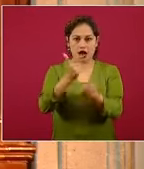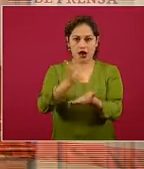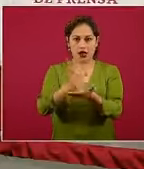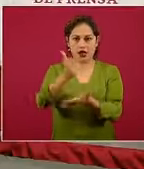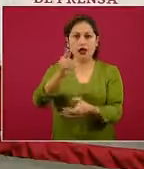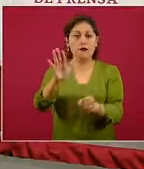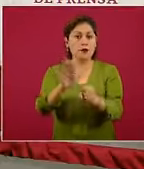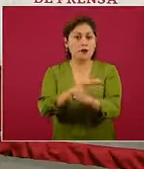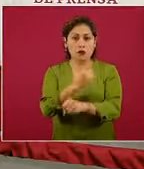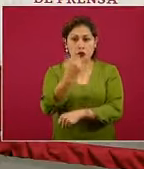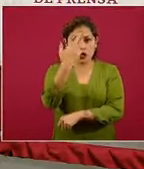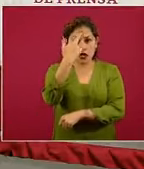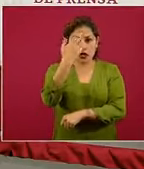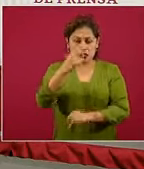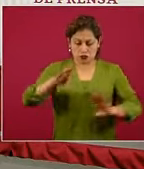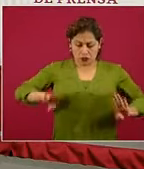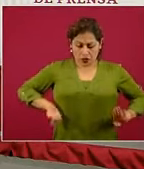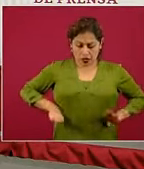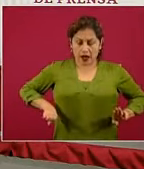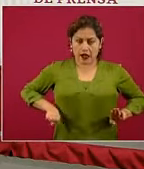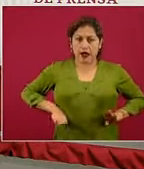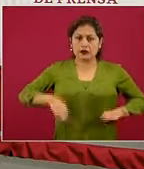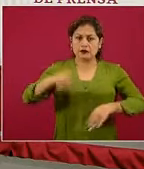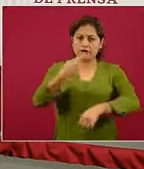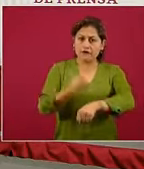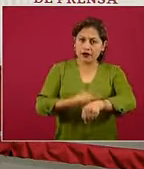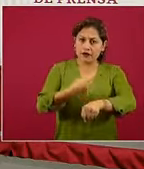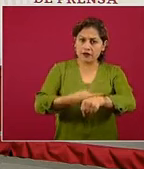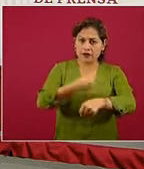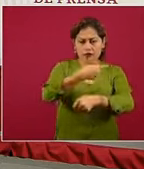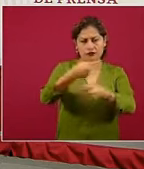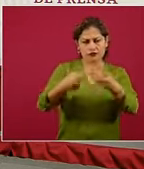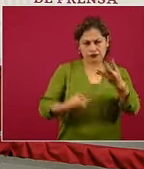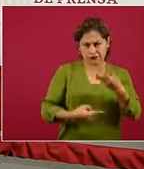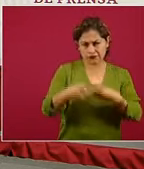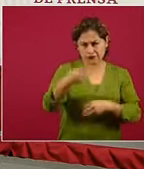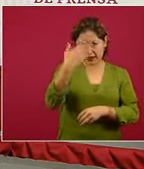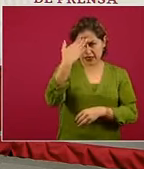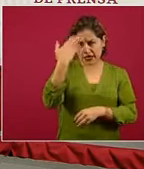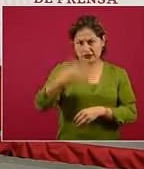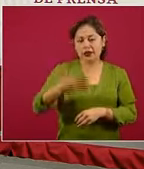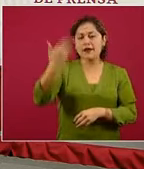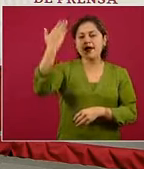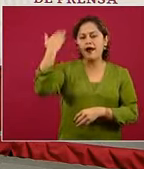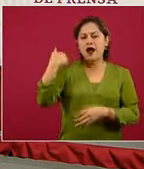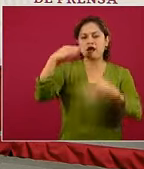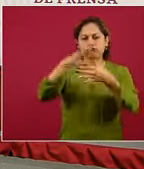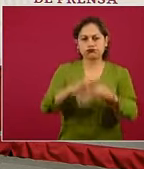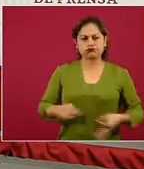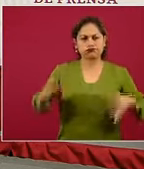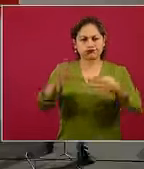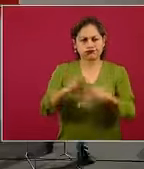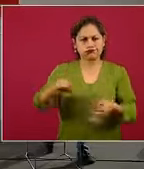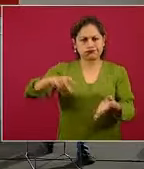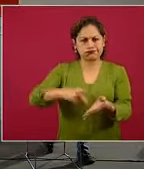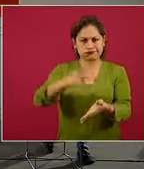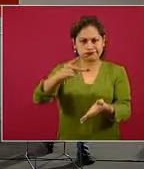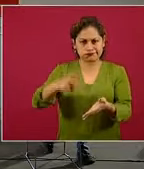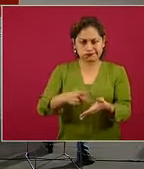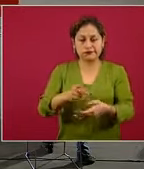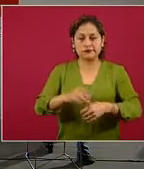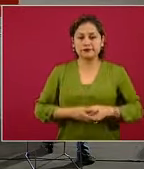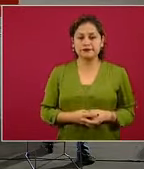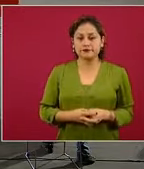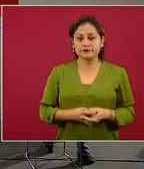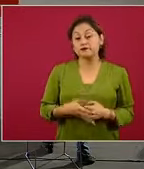a grupos de riesgo o tenemos este tipo de comorbilidades que hemos venido mencionando, y por lo tanto también